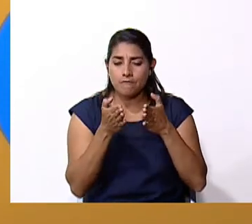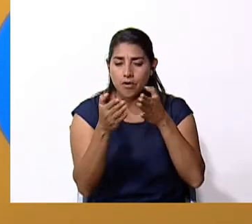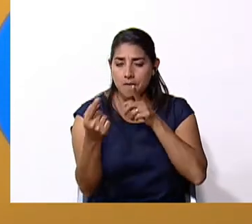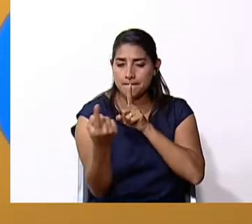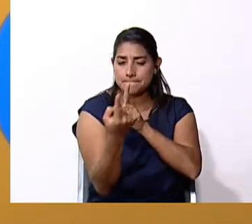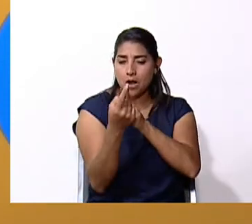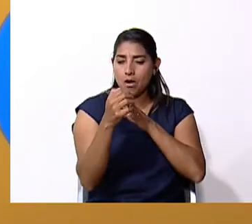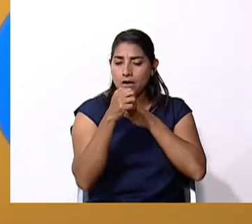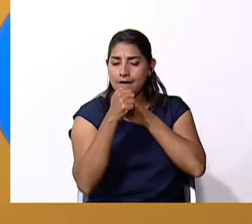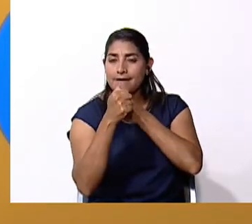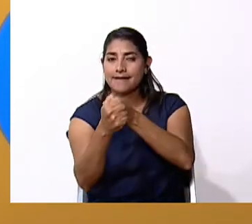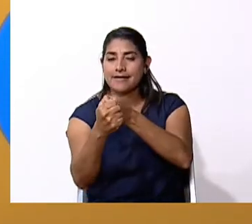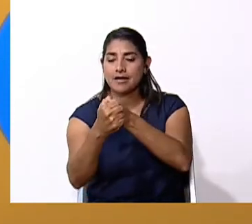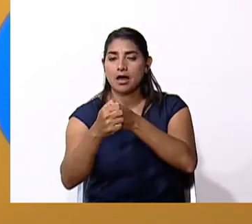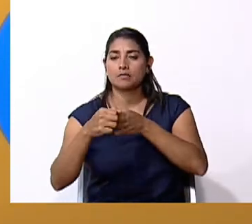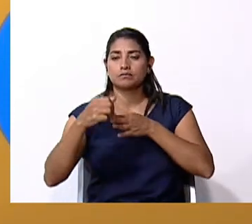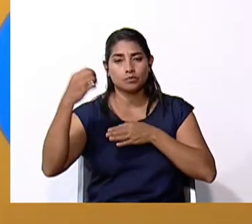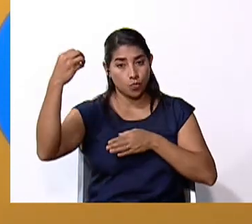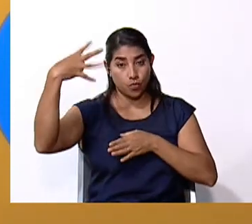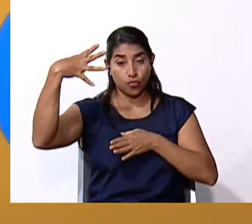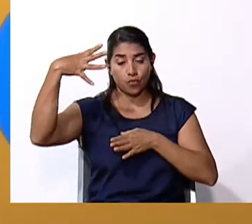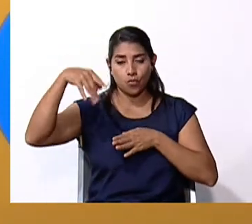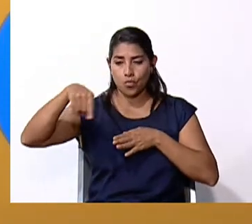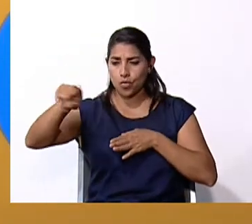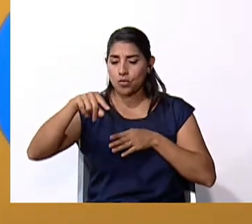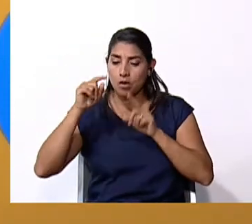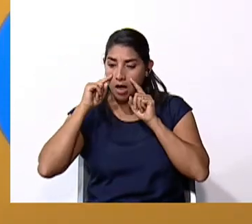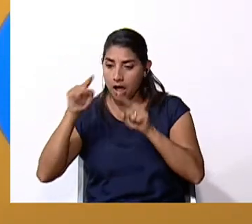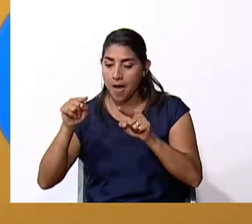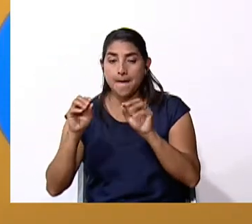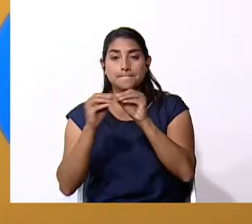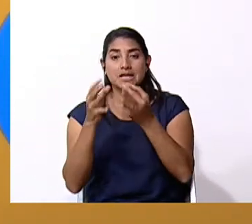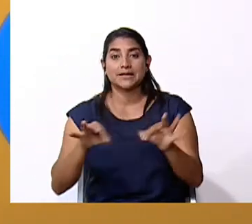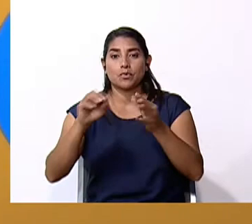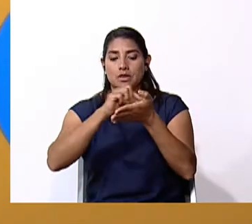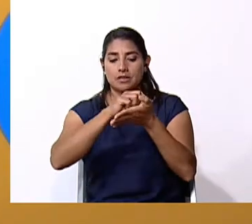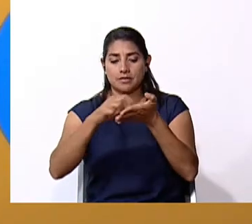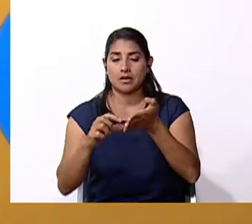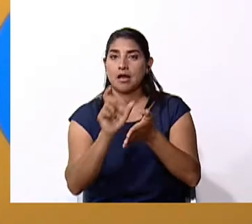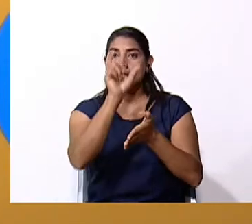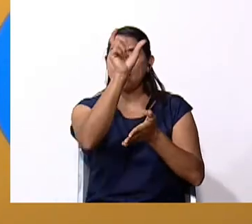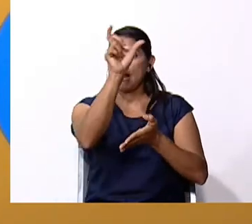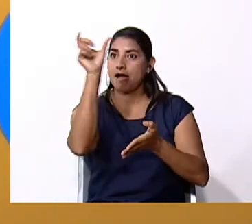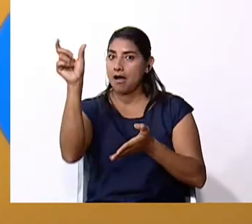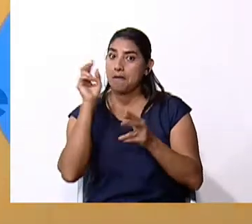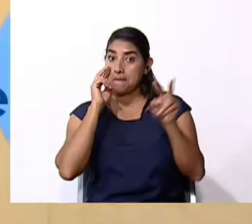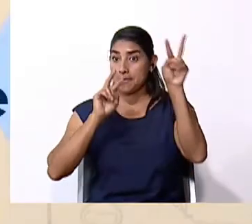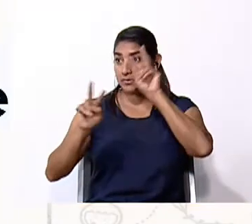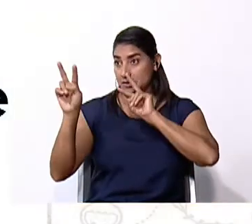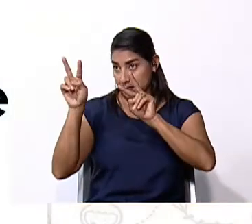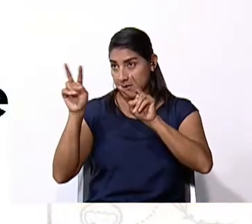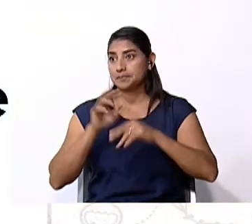alguna guía o alguna luz para poderlas destacar en nuestro mapa. Vamos a observarlas.